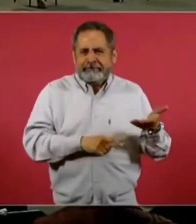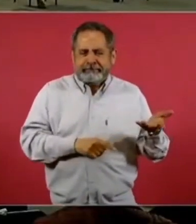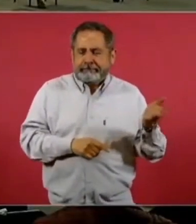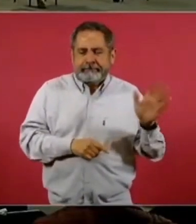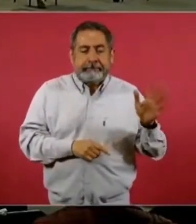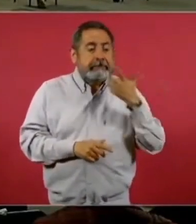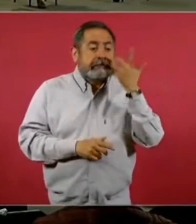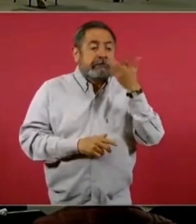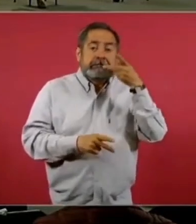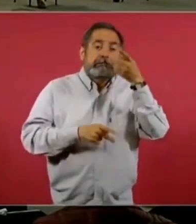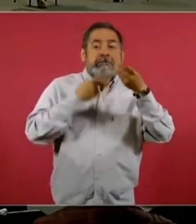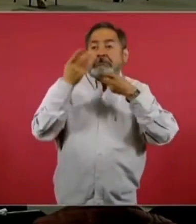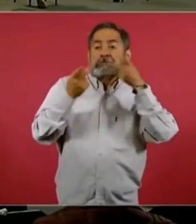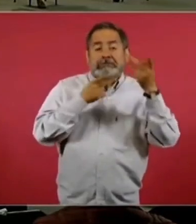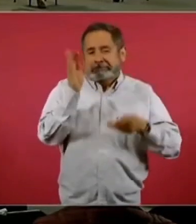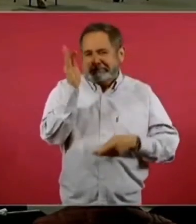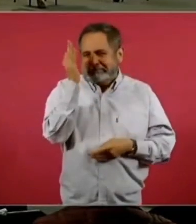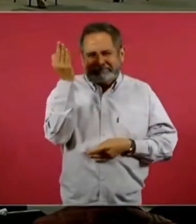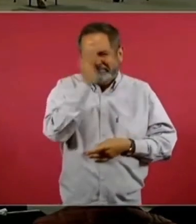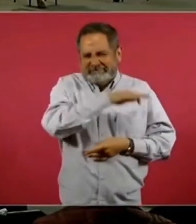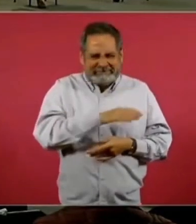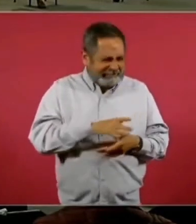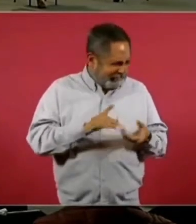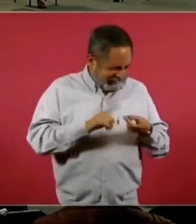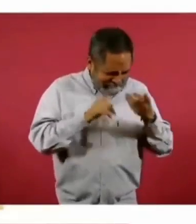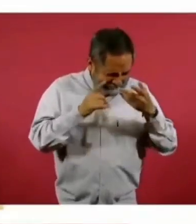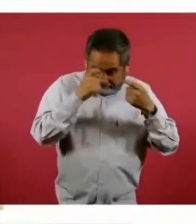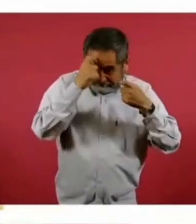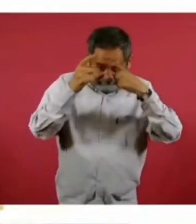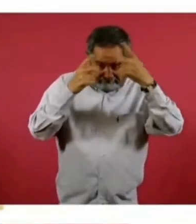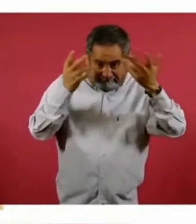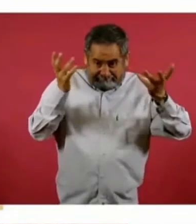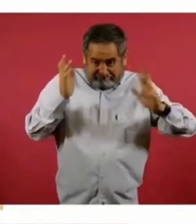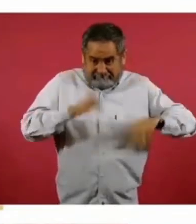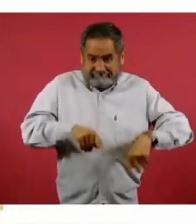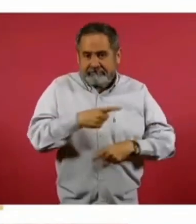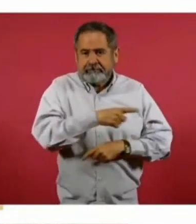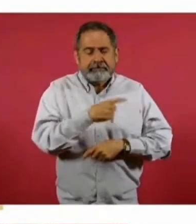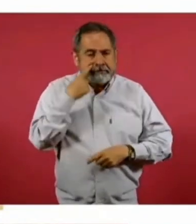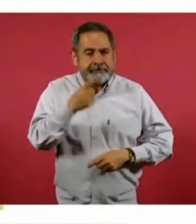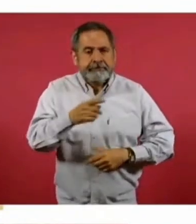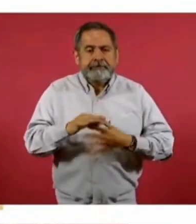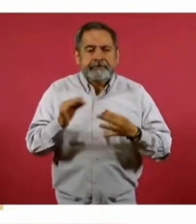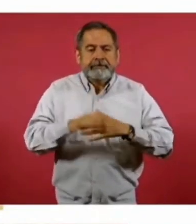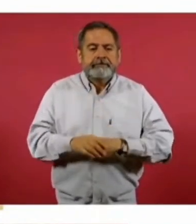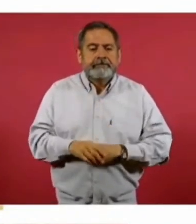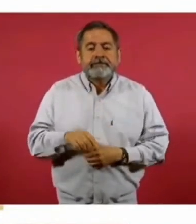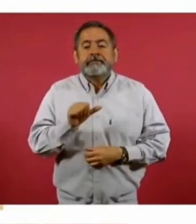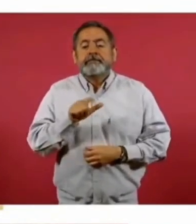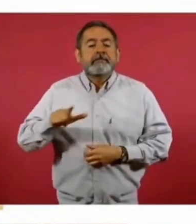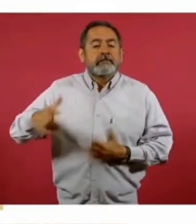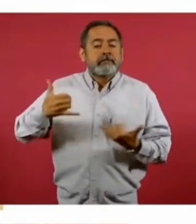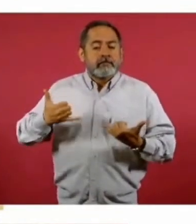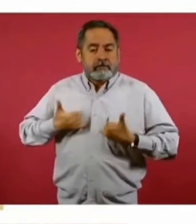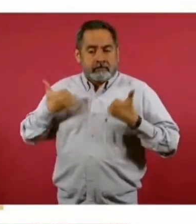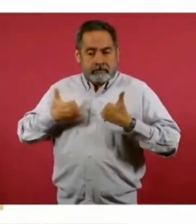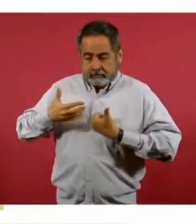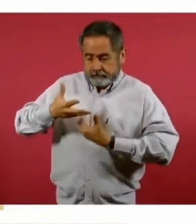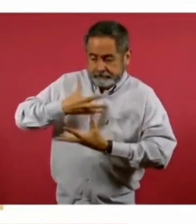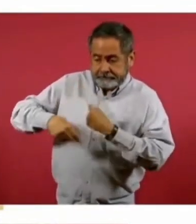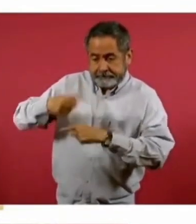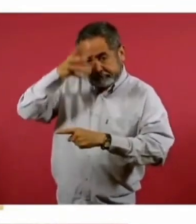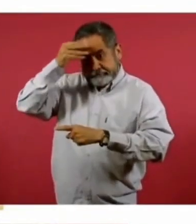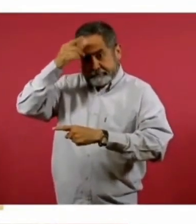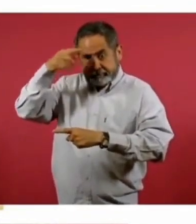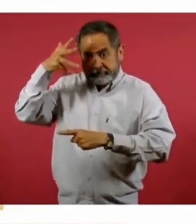notas y datos donde, no sé, debajo de las piedras, quizás. Porque Jóvenes Construyendo el Futuro, a la